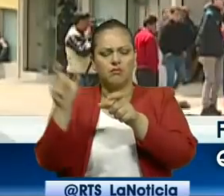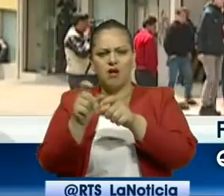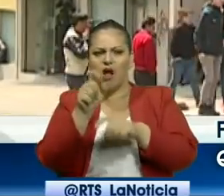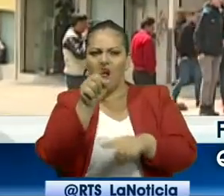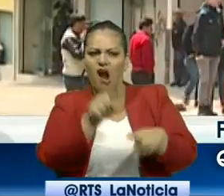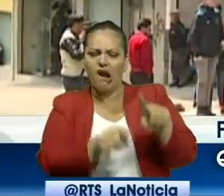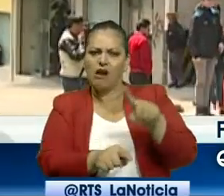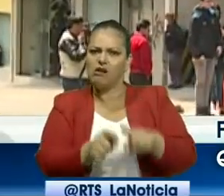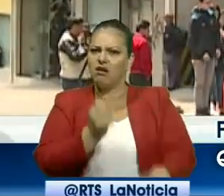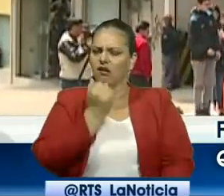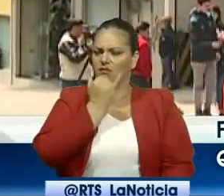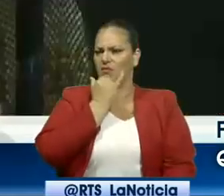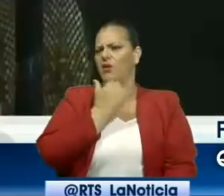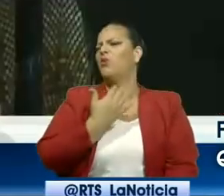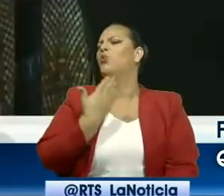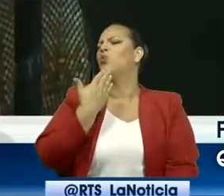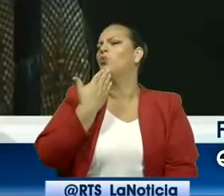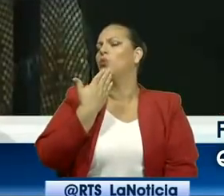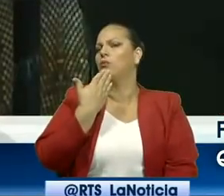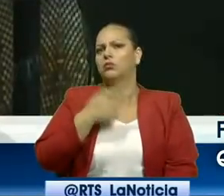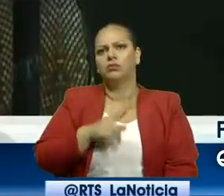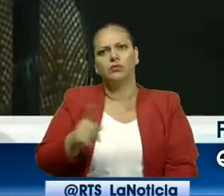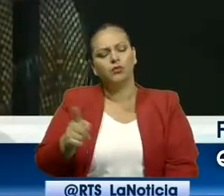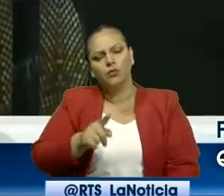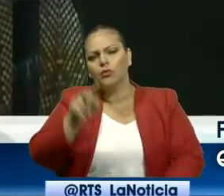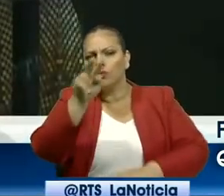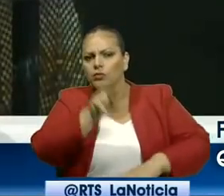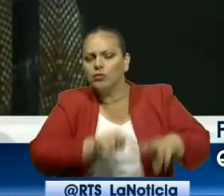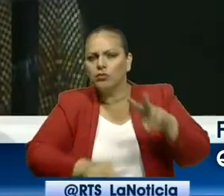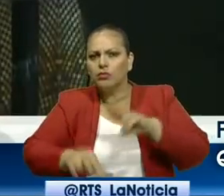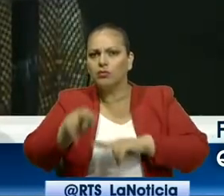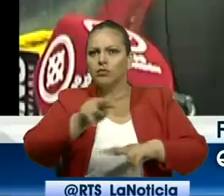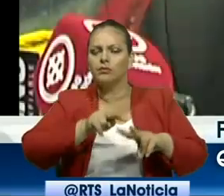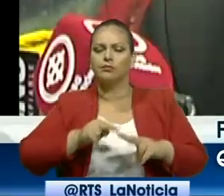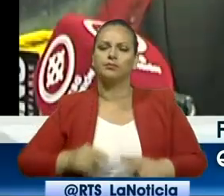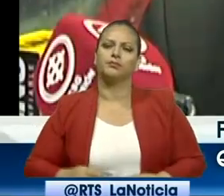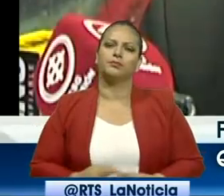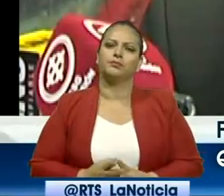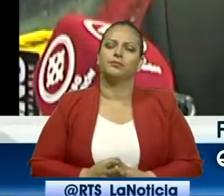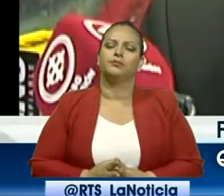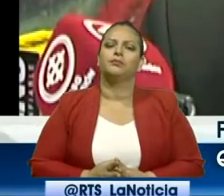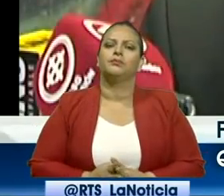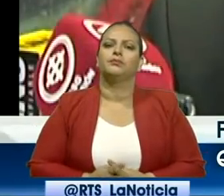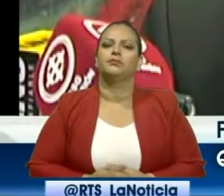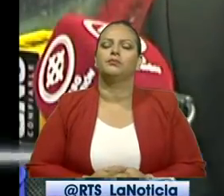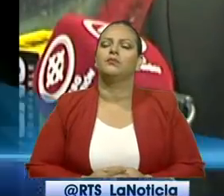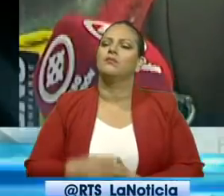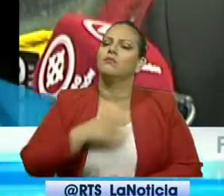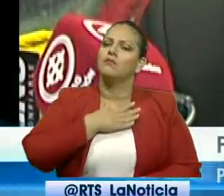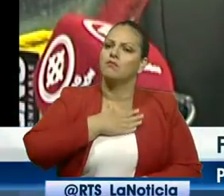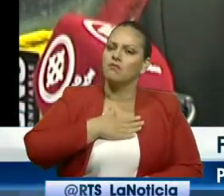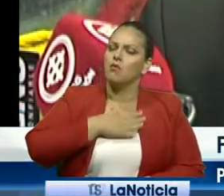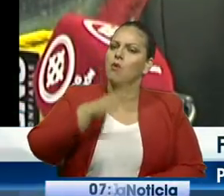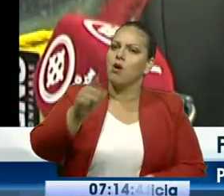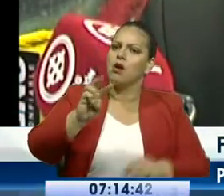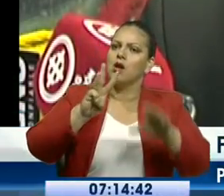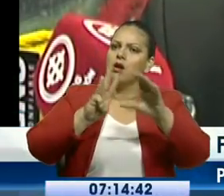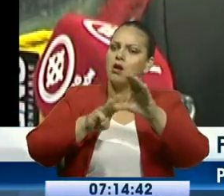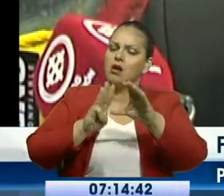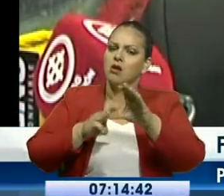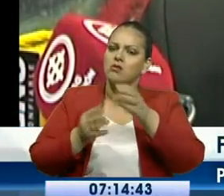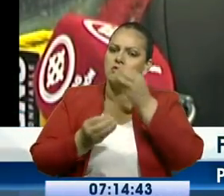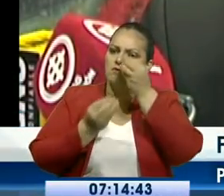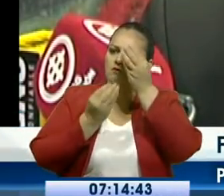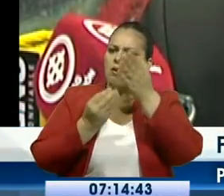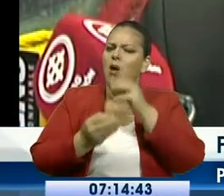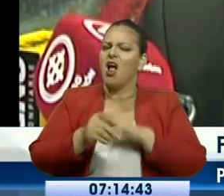7 consejeros por un principio que entienden como elemental. Se pide rectificar posiciones y un